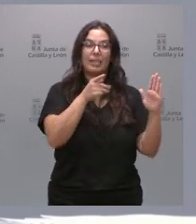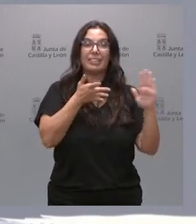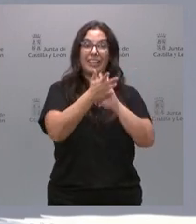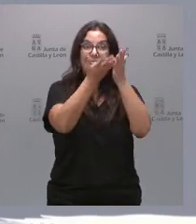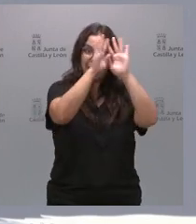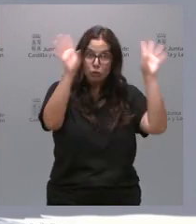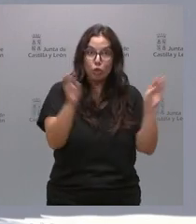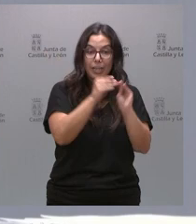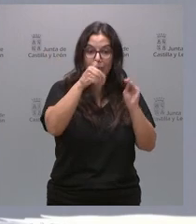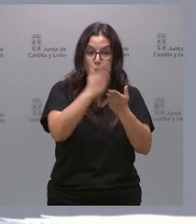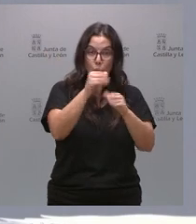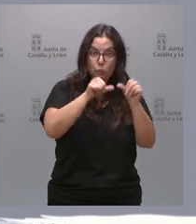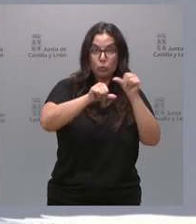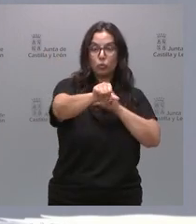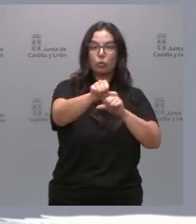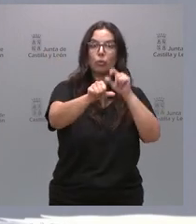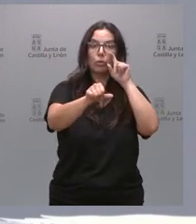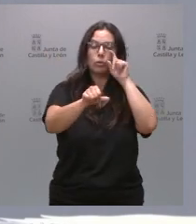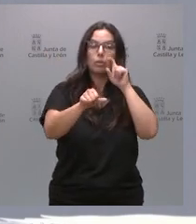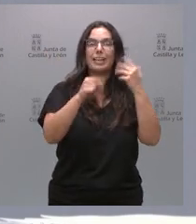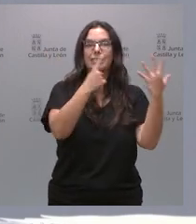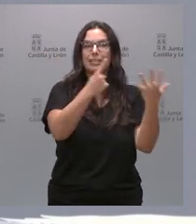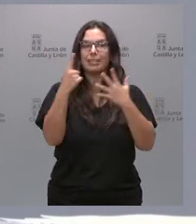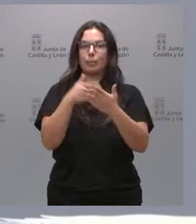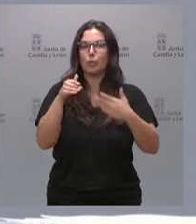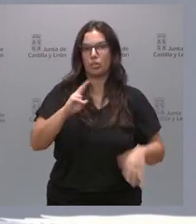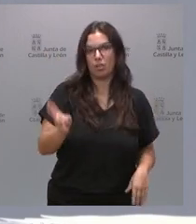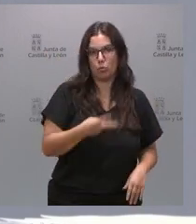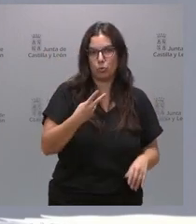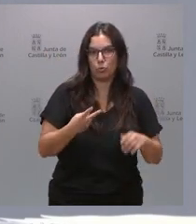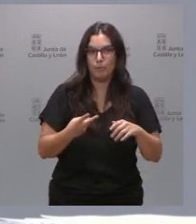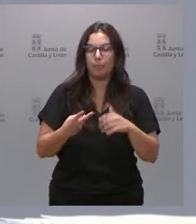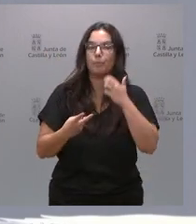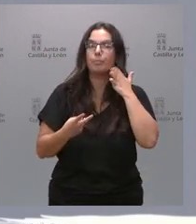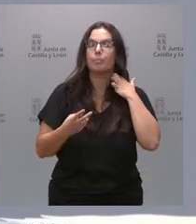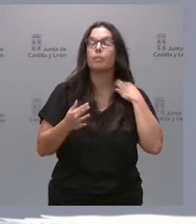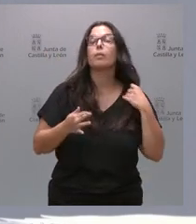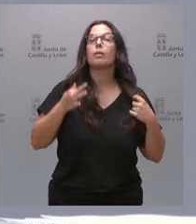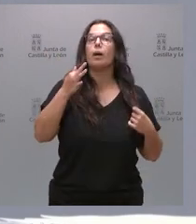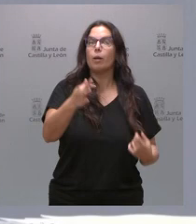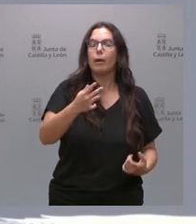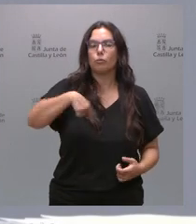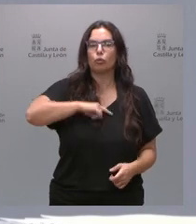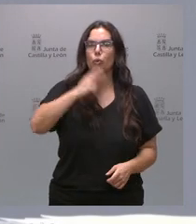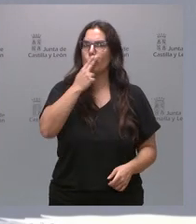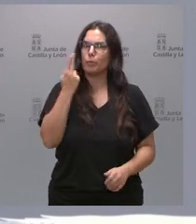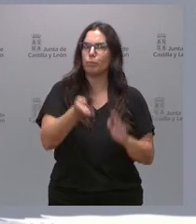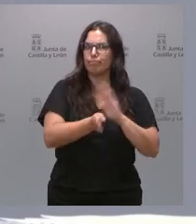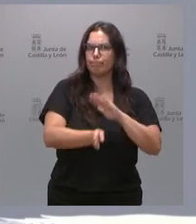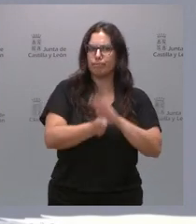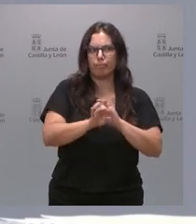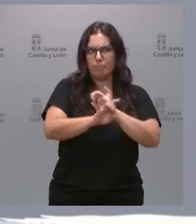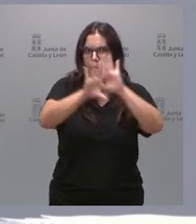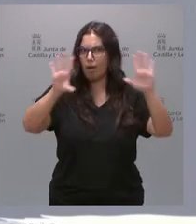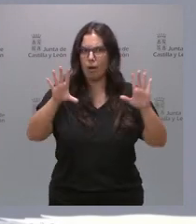inversión para este curso académico que ahora comienza de 66 millones de euros junto a esto Pues seguimos manteniendo nuestro compromiso muy claro y muy